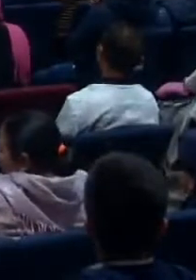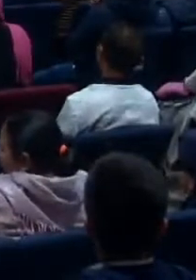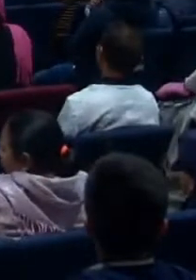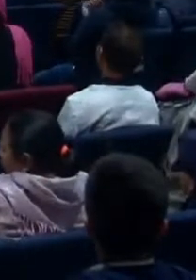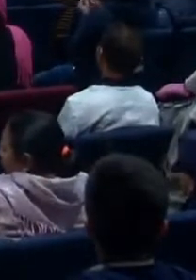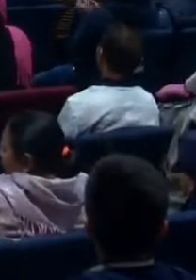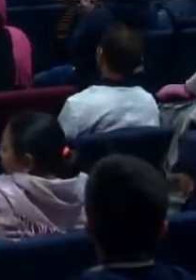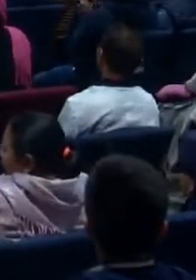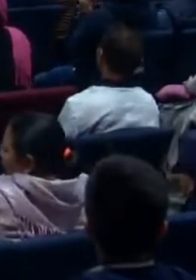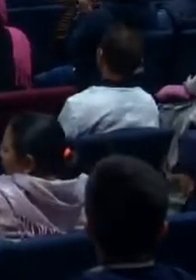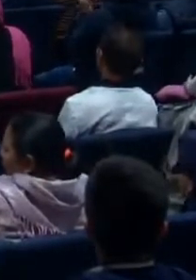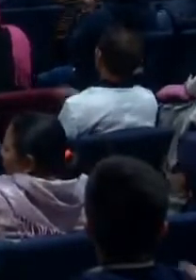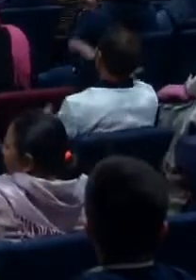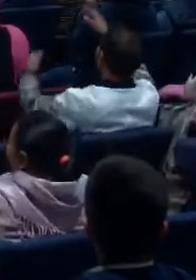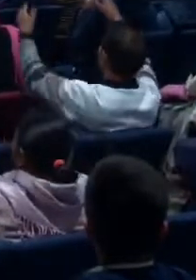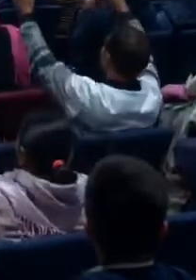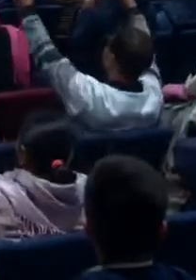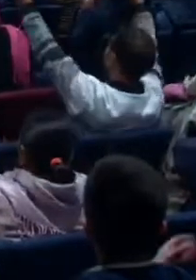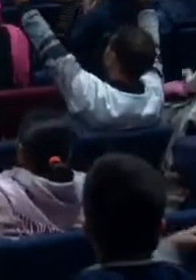¿Cuántos están agradecidos con Dios?